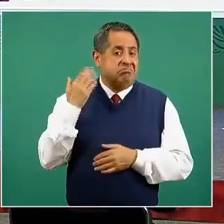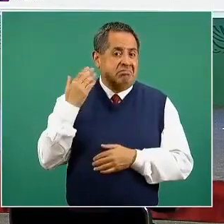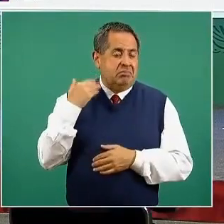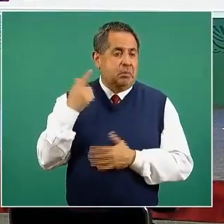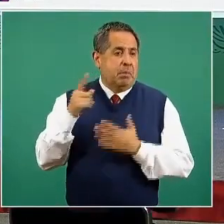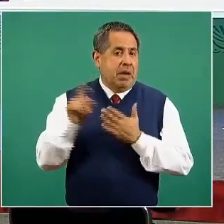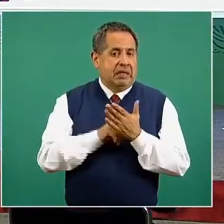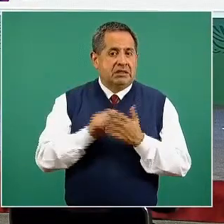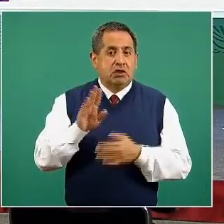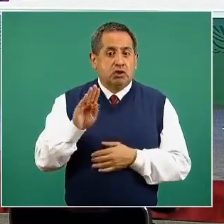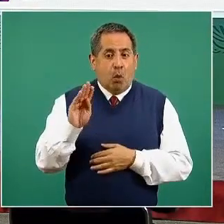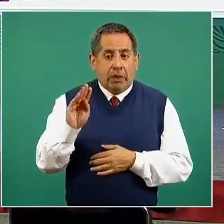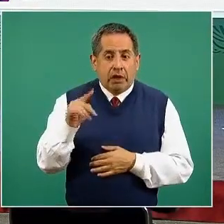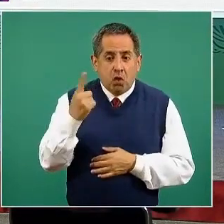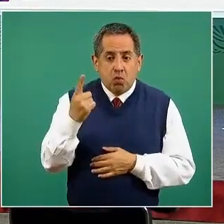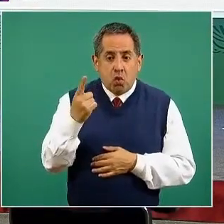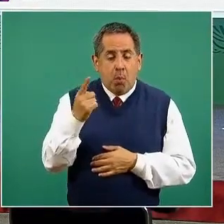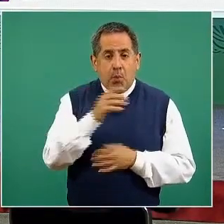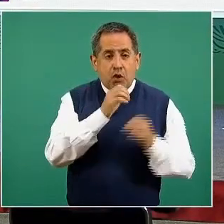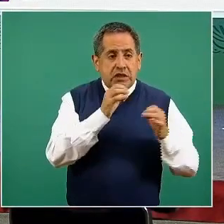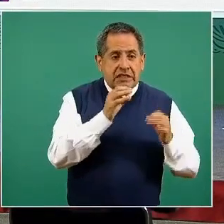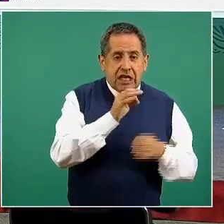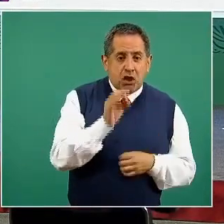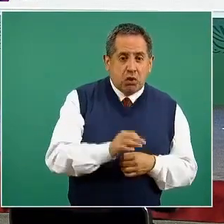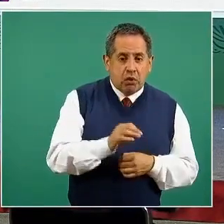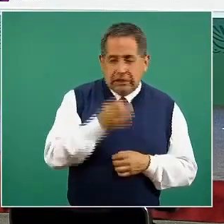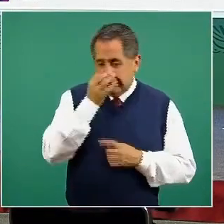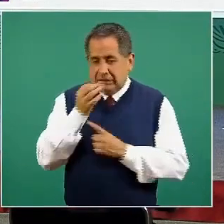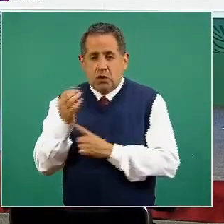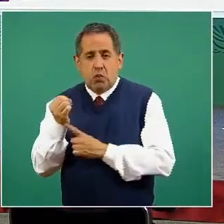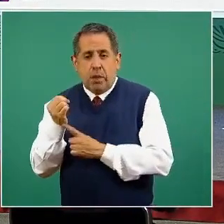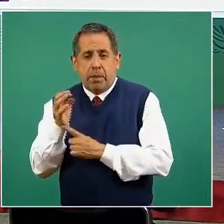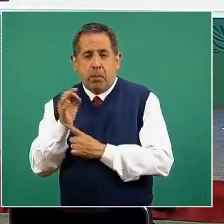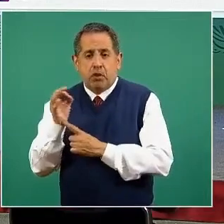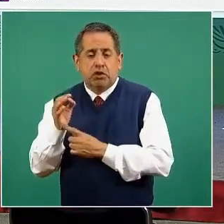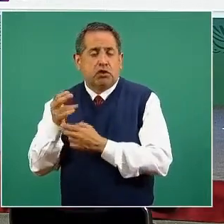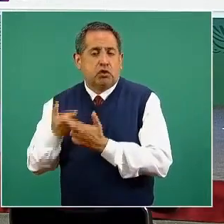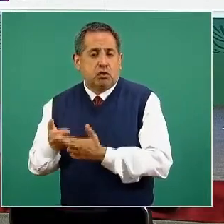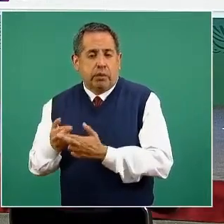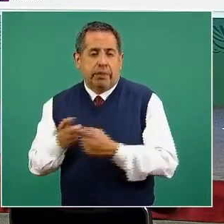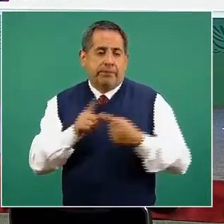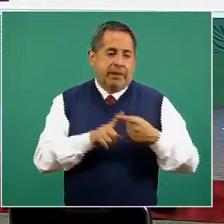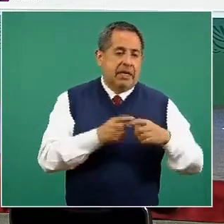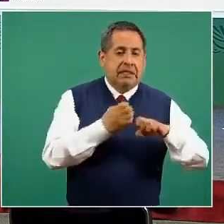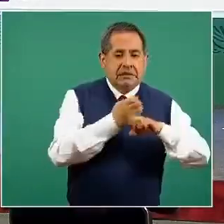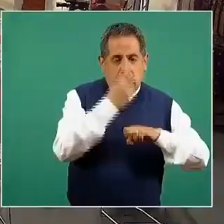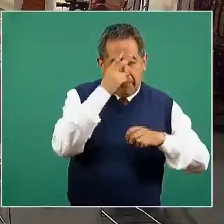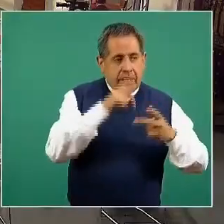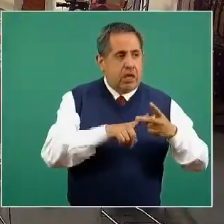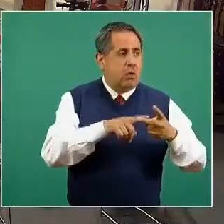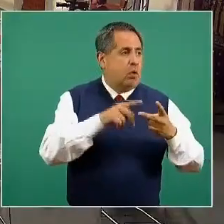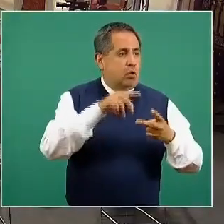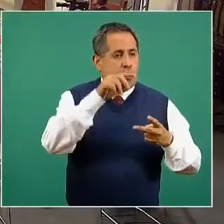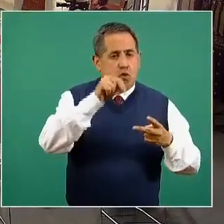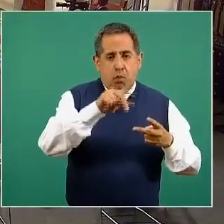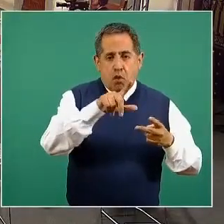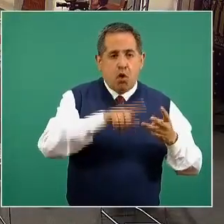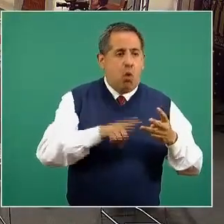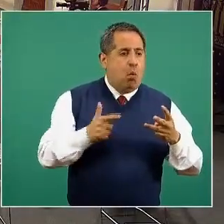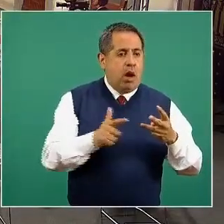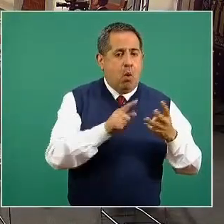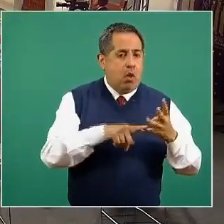un 91% y en un orden descendente seguiría el Estado de México, Nuevo León, Hidalgo, Guanajuato y